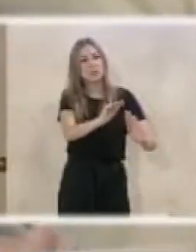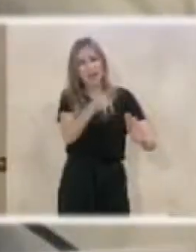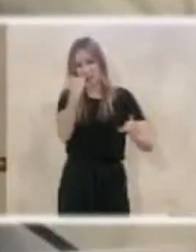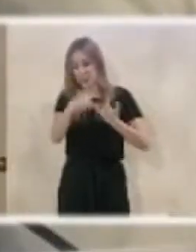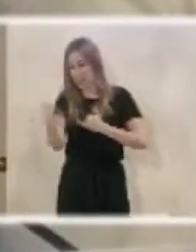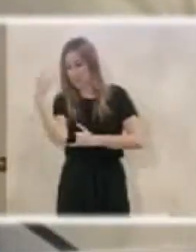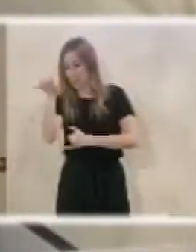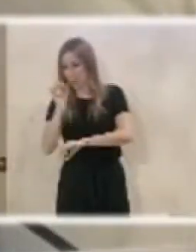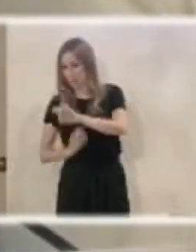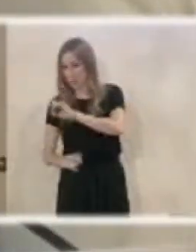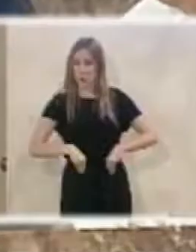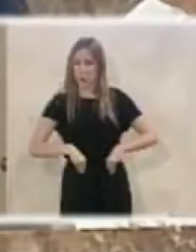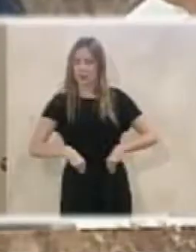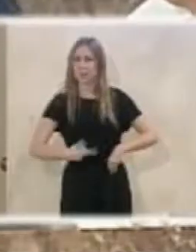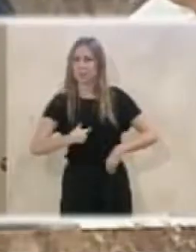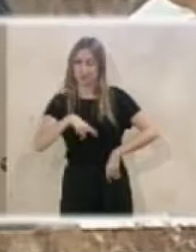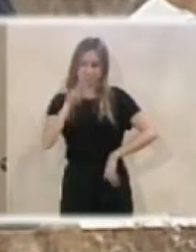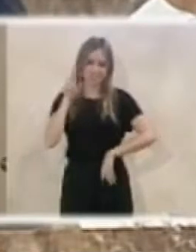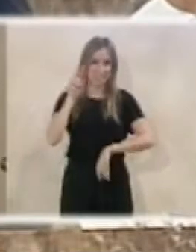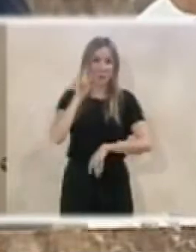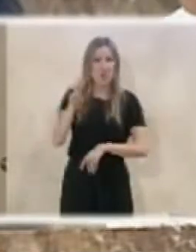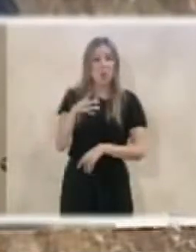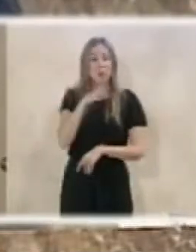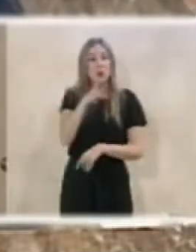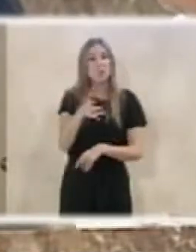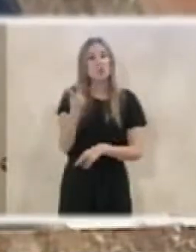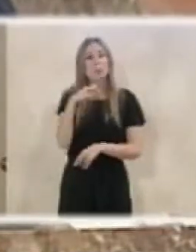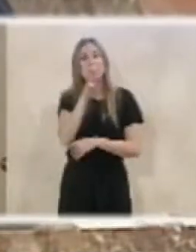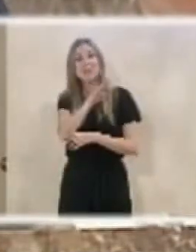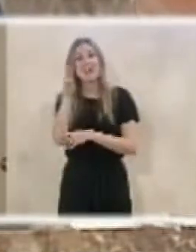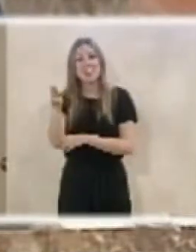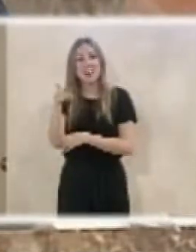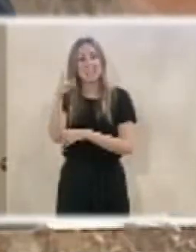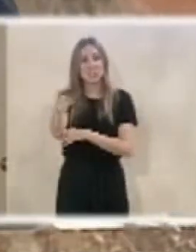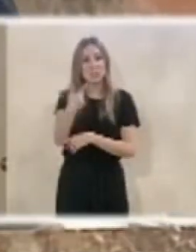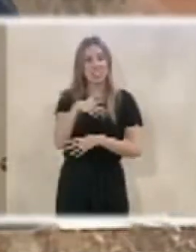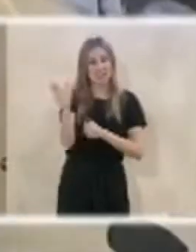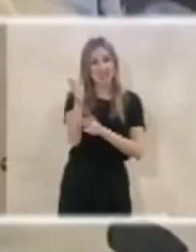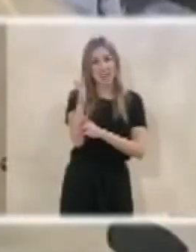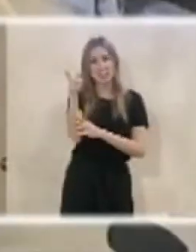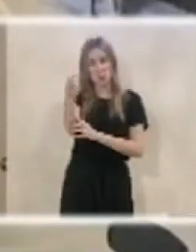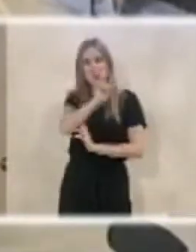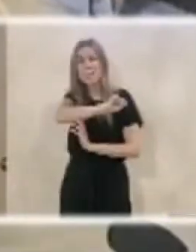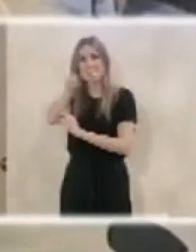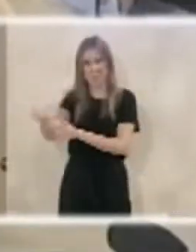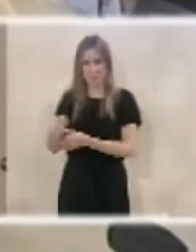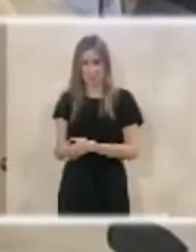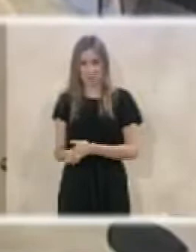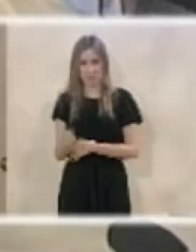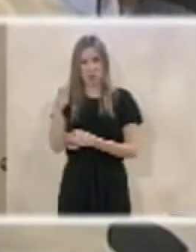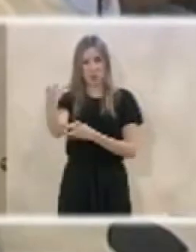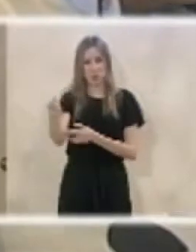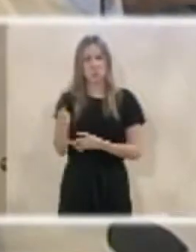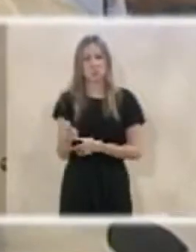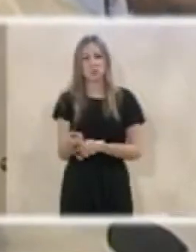país, que no hay un presupuesto aprobado. Ustedes son más de derecha que el Partido Popular. El Partido Popular está a su izquierda. Y ustedes tienen una